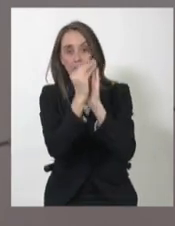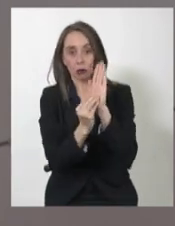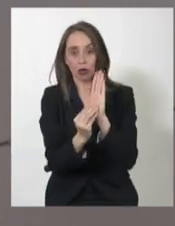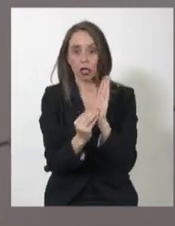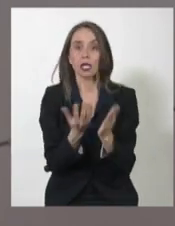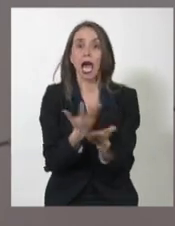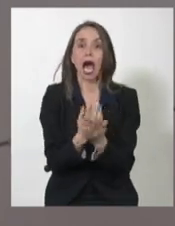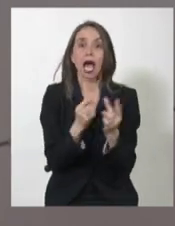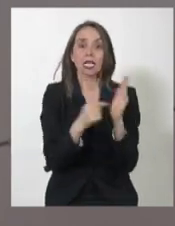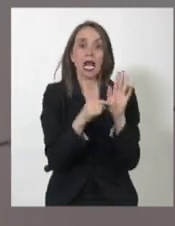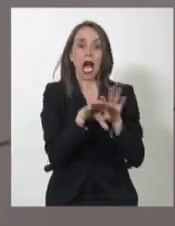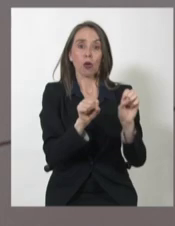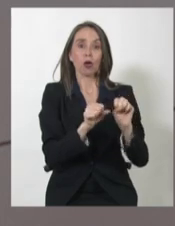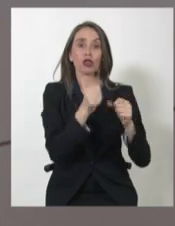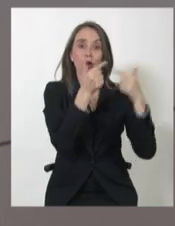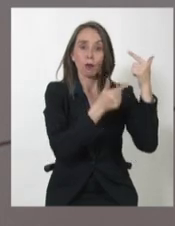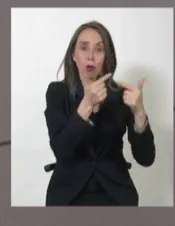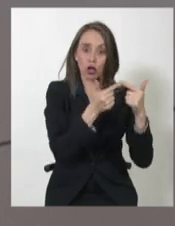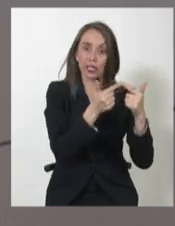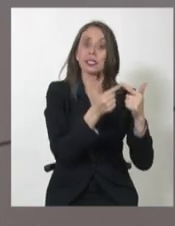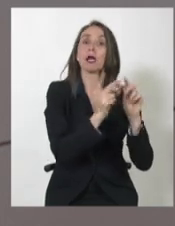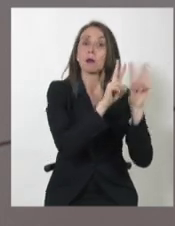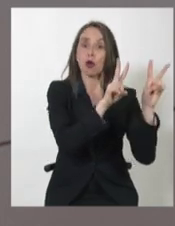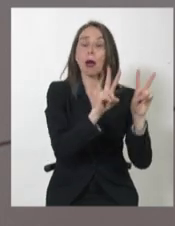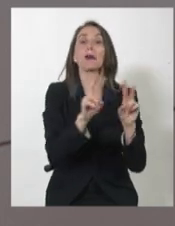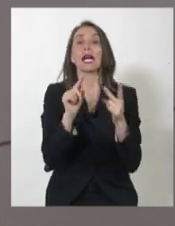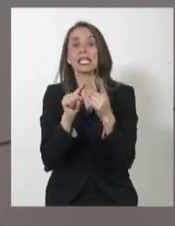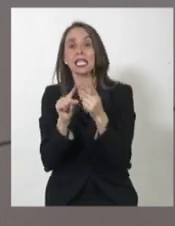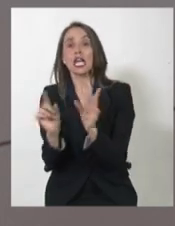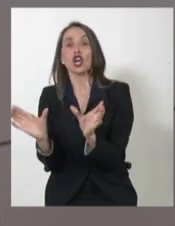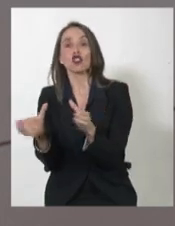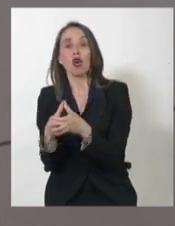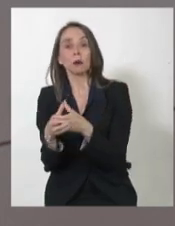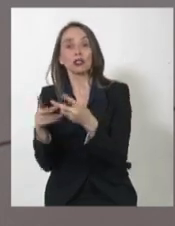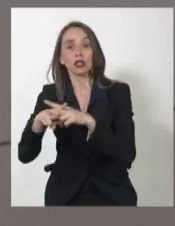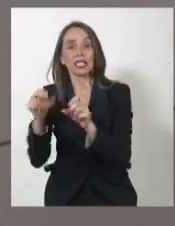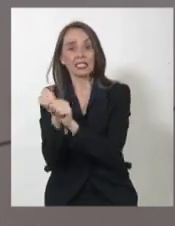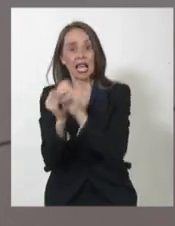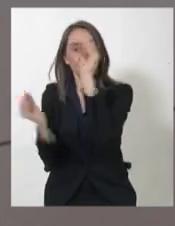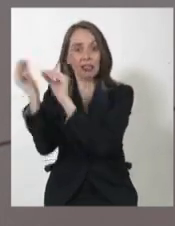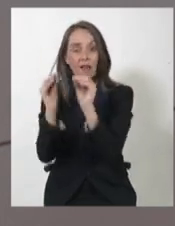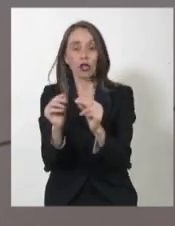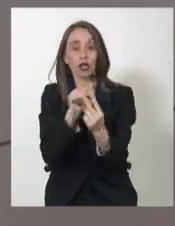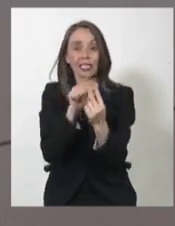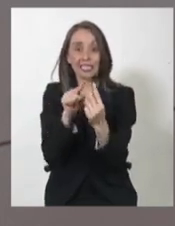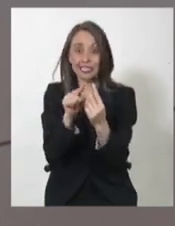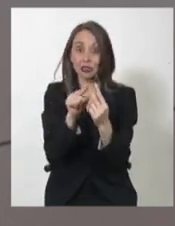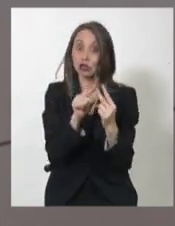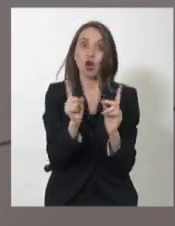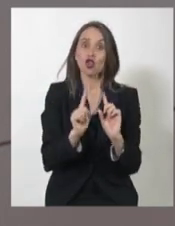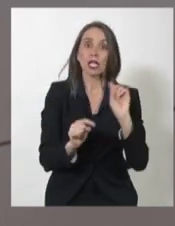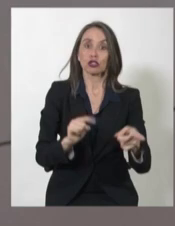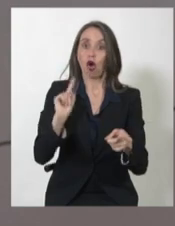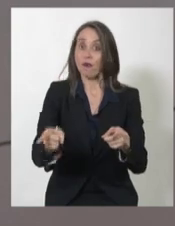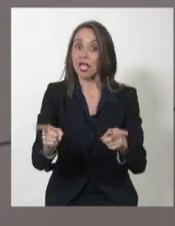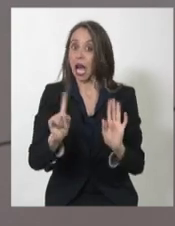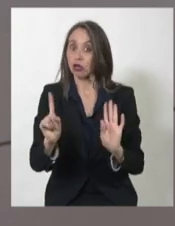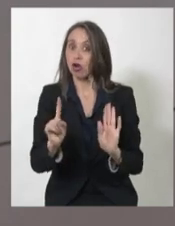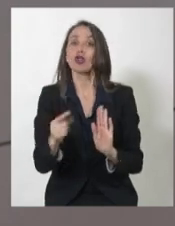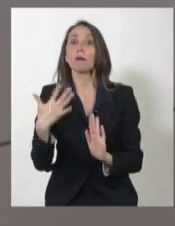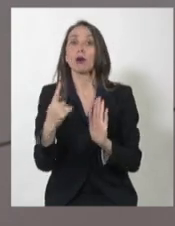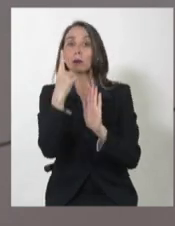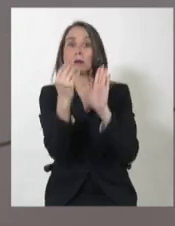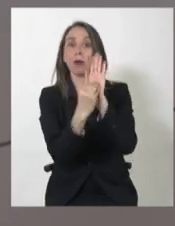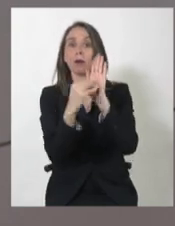es un acuerdo político y una comisión técnica que está trabajando. Ninguno de esos dos espacios son acuerdos vinculantes. Aquí lo importante es lo que diga la ley. Y